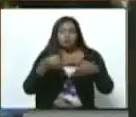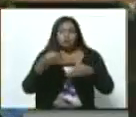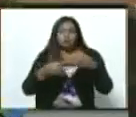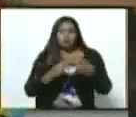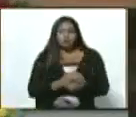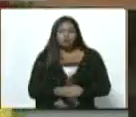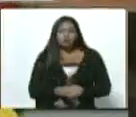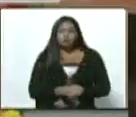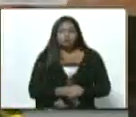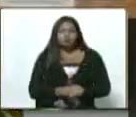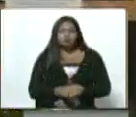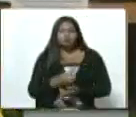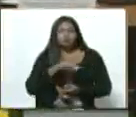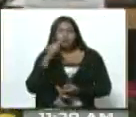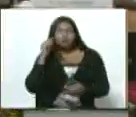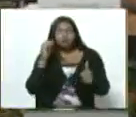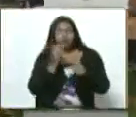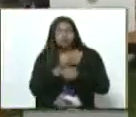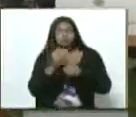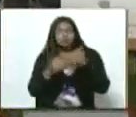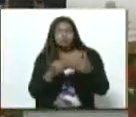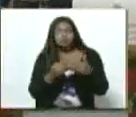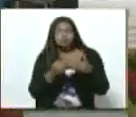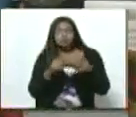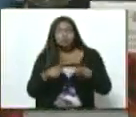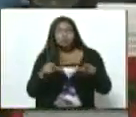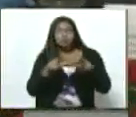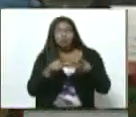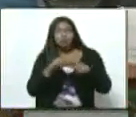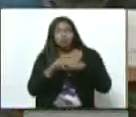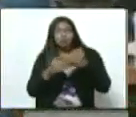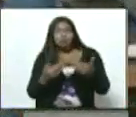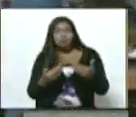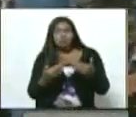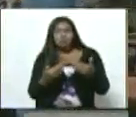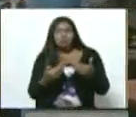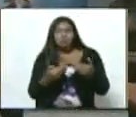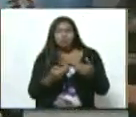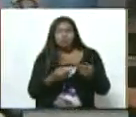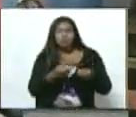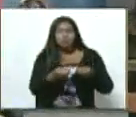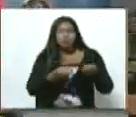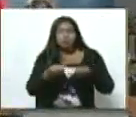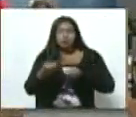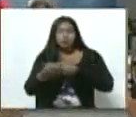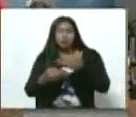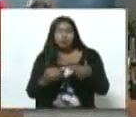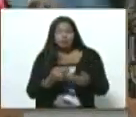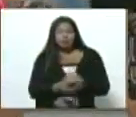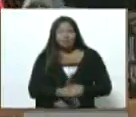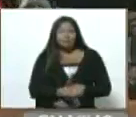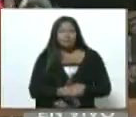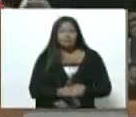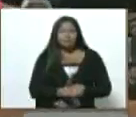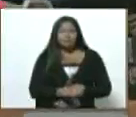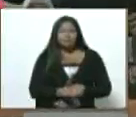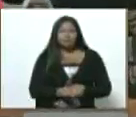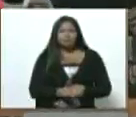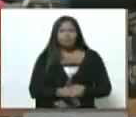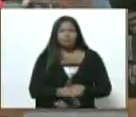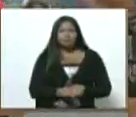que se encuentra en pleno acá en la sede de la Contraloría General de la República.